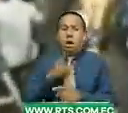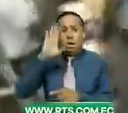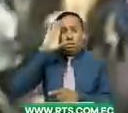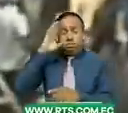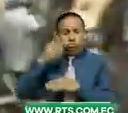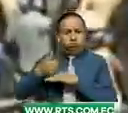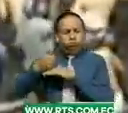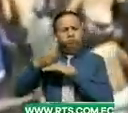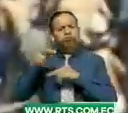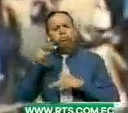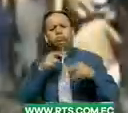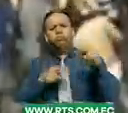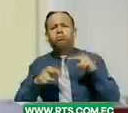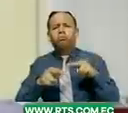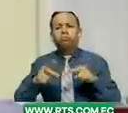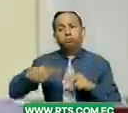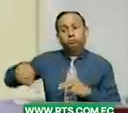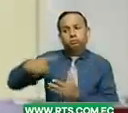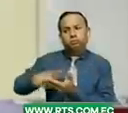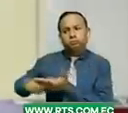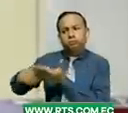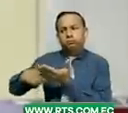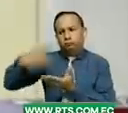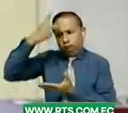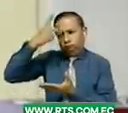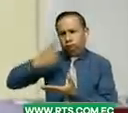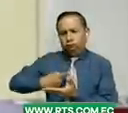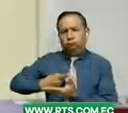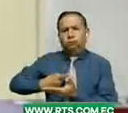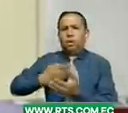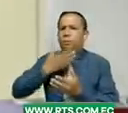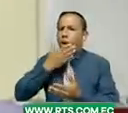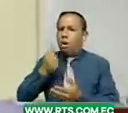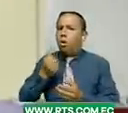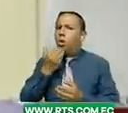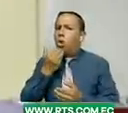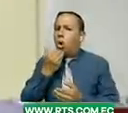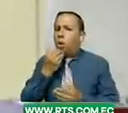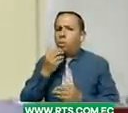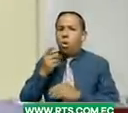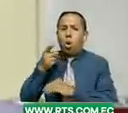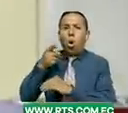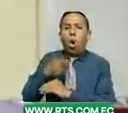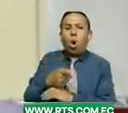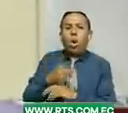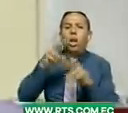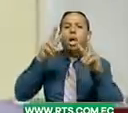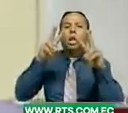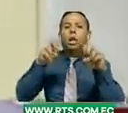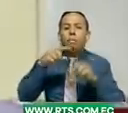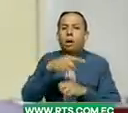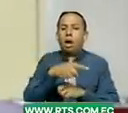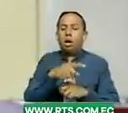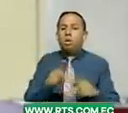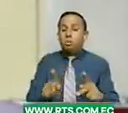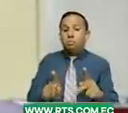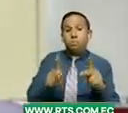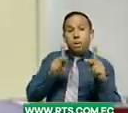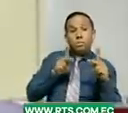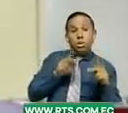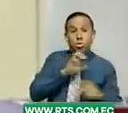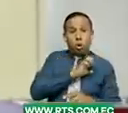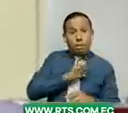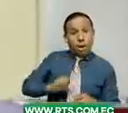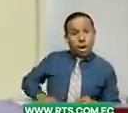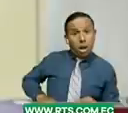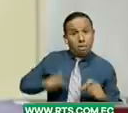a tomar decisiones. Disponer a la intendencia la no entrega de la autorización para el desarrollo